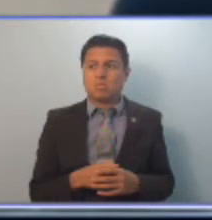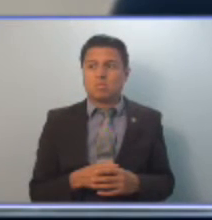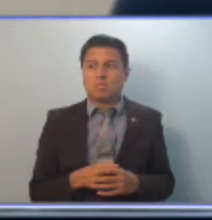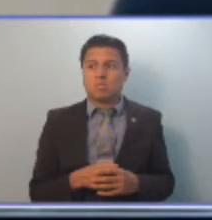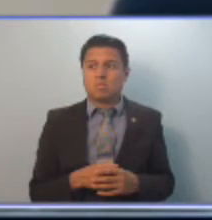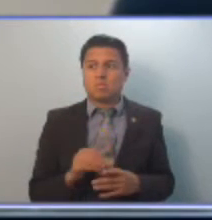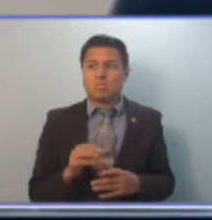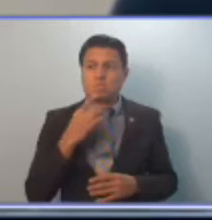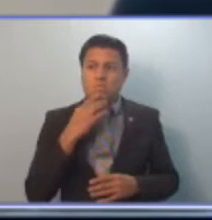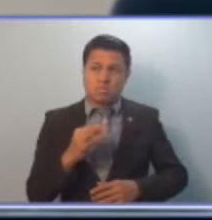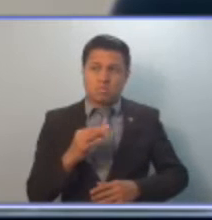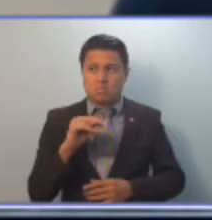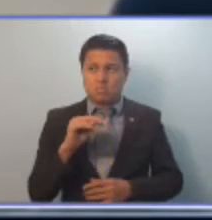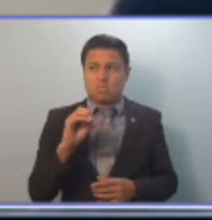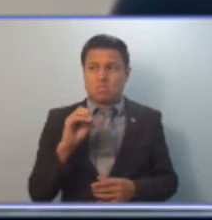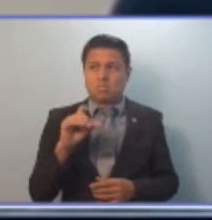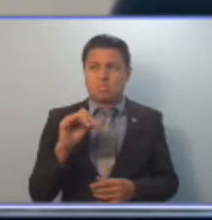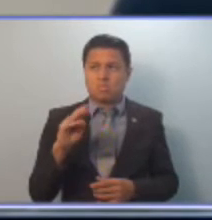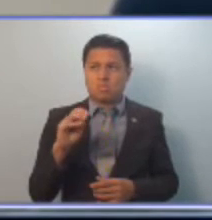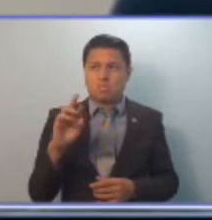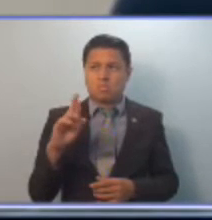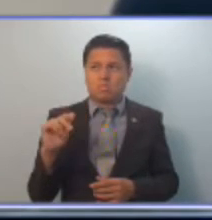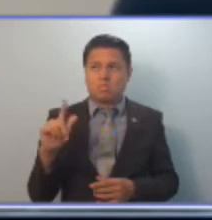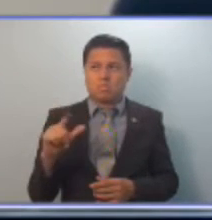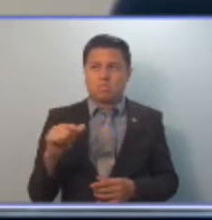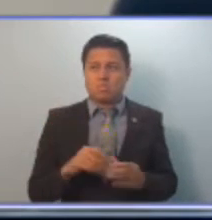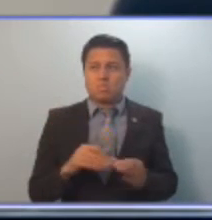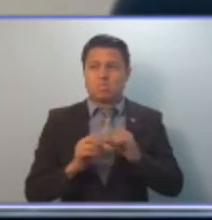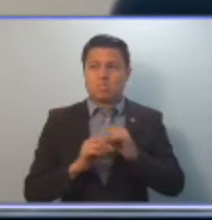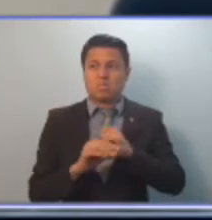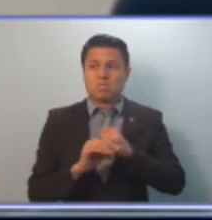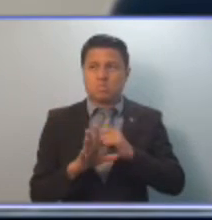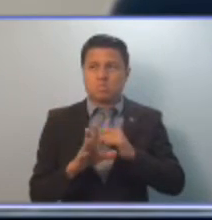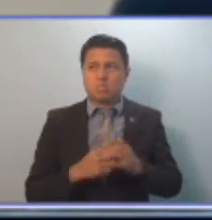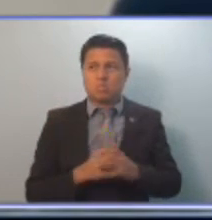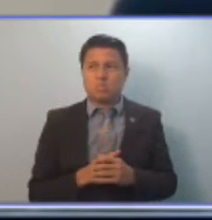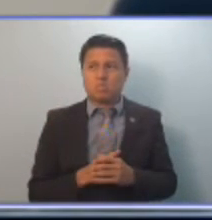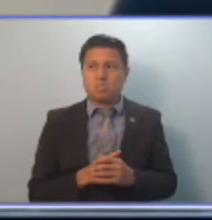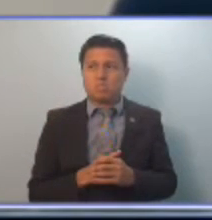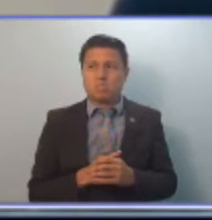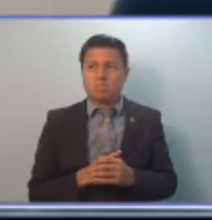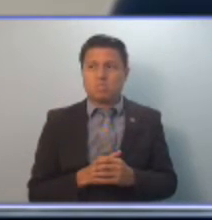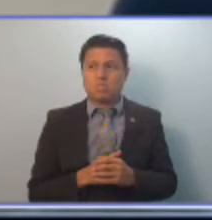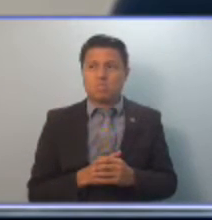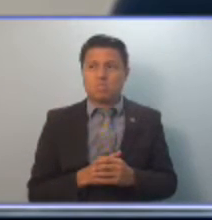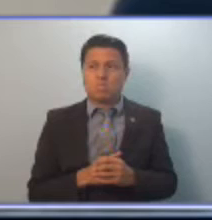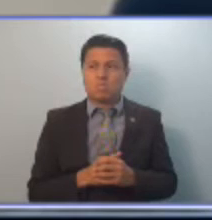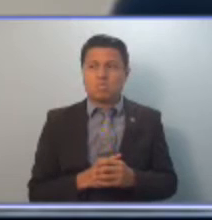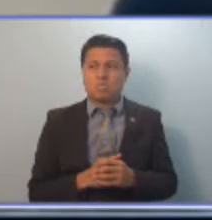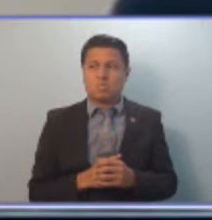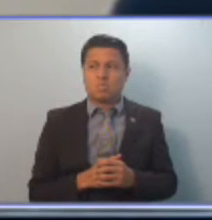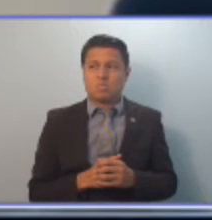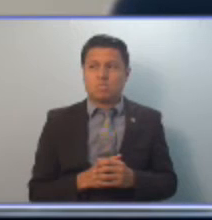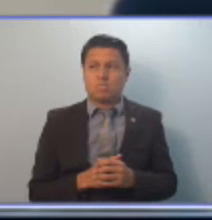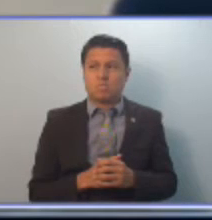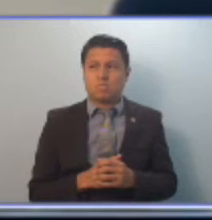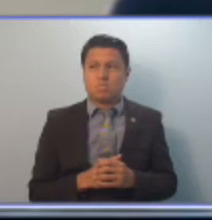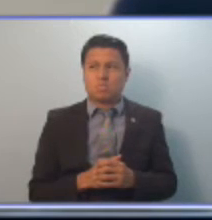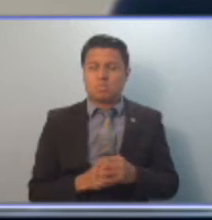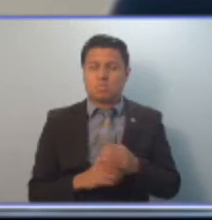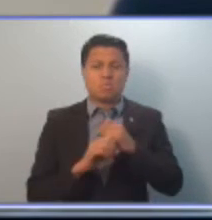Pero realmente neoliberal, en una publicación de una revista de Derecho, una